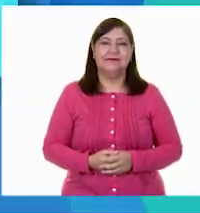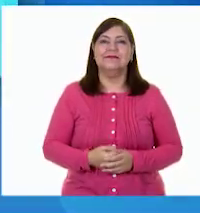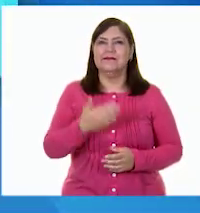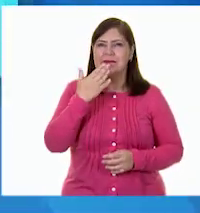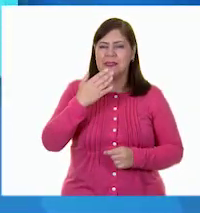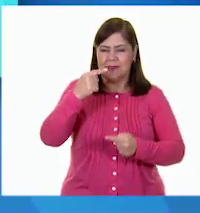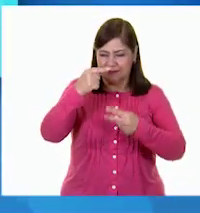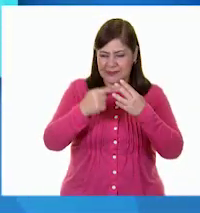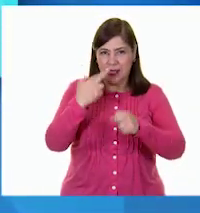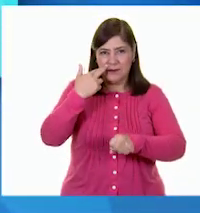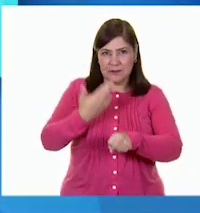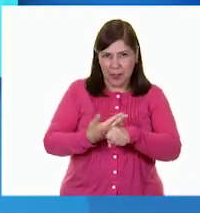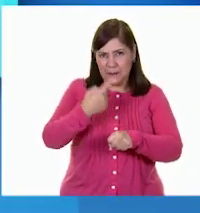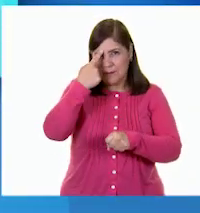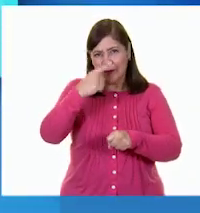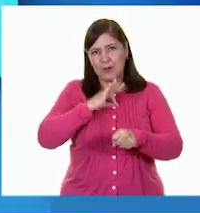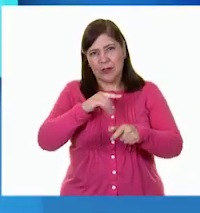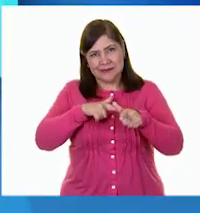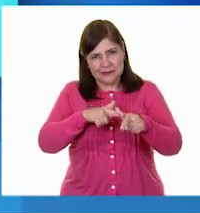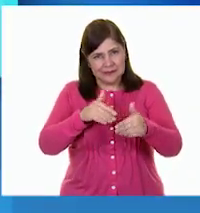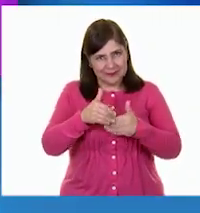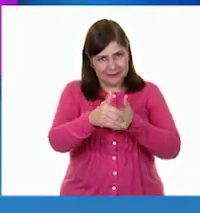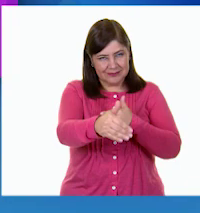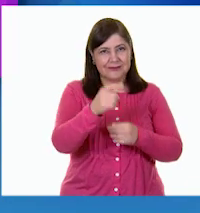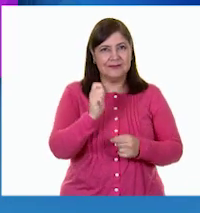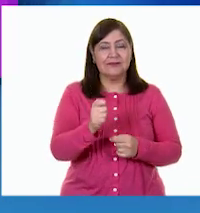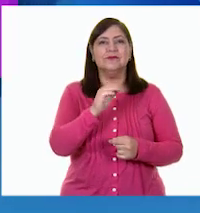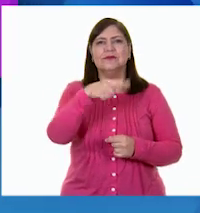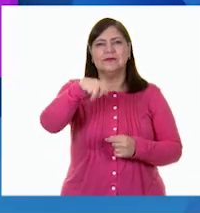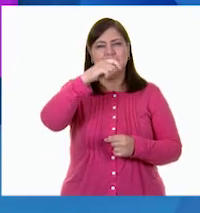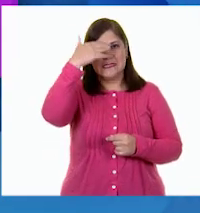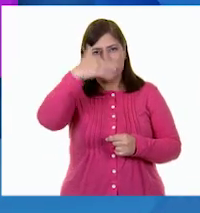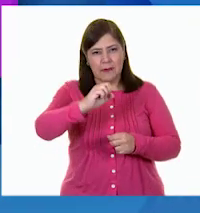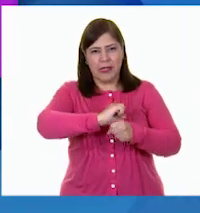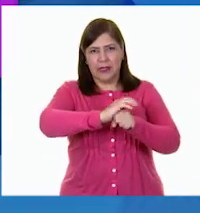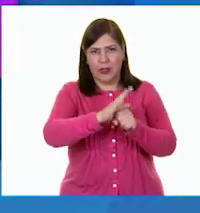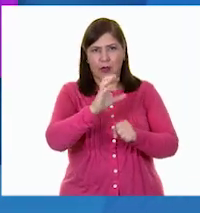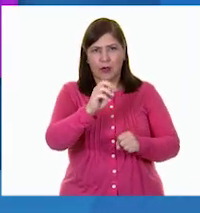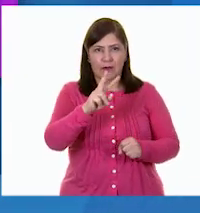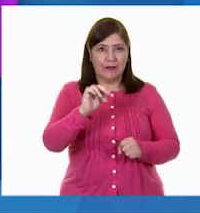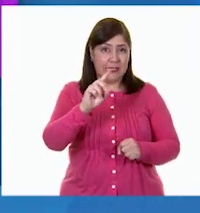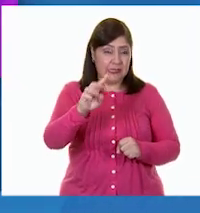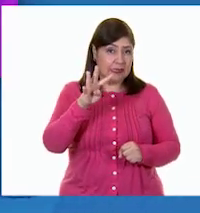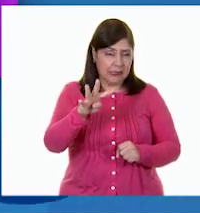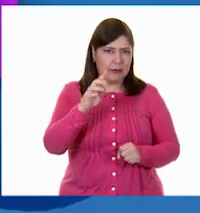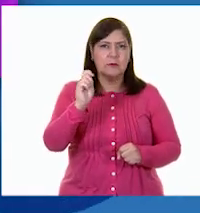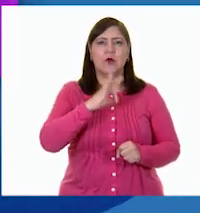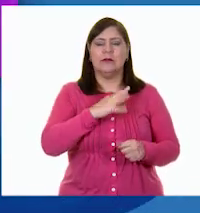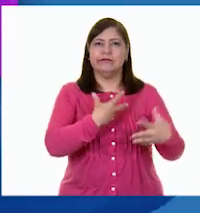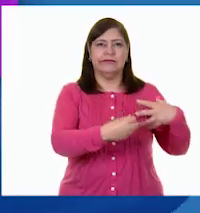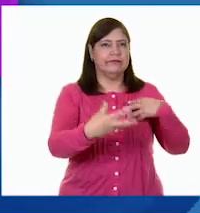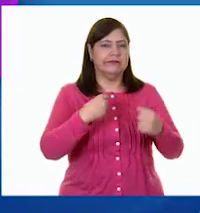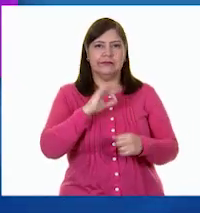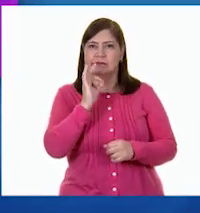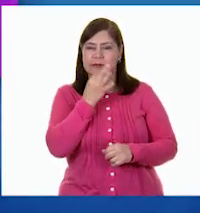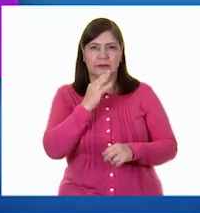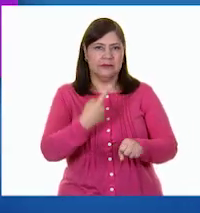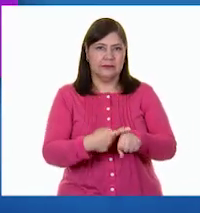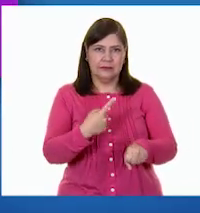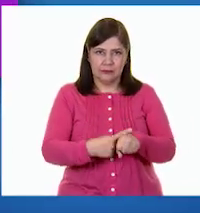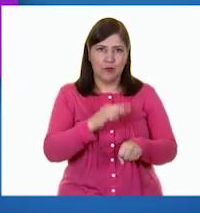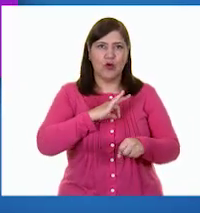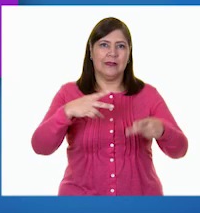Buenas prácticas para seguir adelante. Como todos sabemos, la COVID-19 es una enfermedad que se contagia muy fácilmente entre